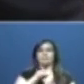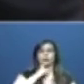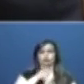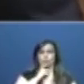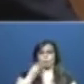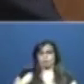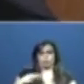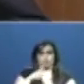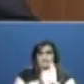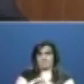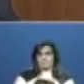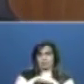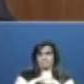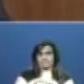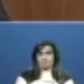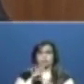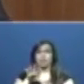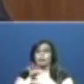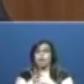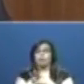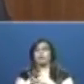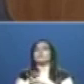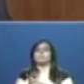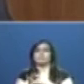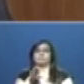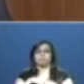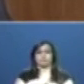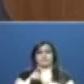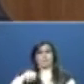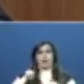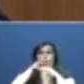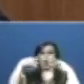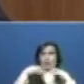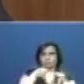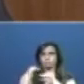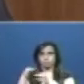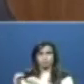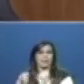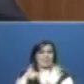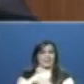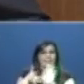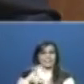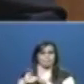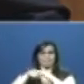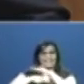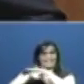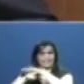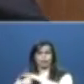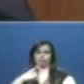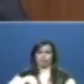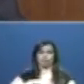básica por lo que se refiere al refuerzo de la teletron y automatización ocupamos el sexto lugar en administración